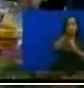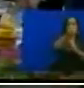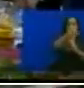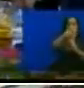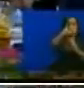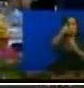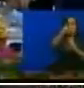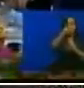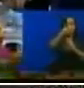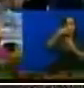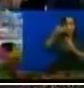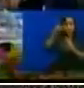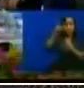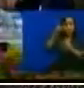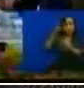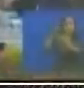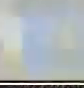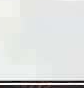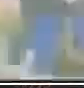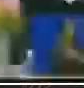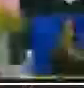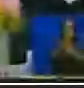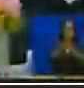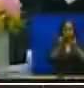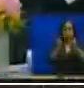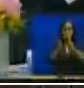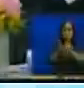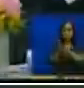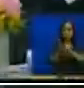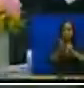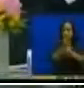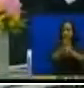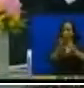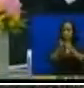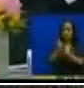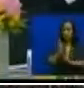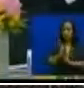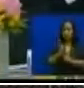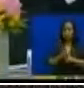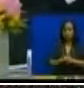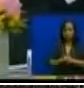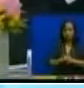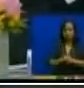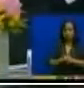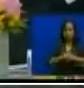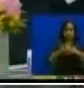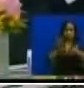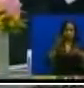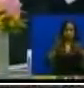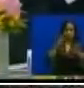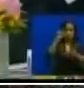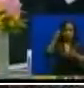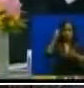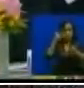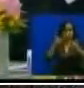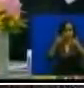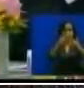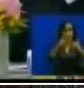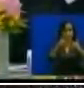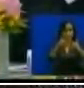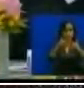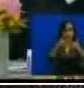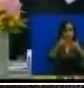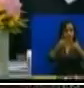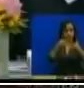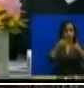la resistencia nos desarmamos, debió haber sido el momento para que ya no muriera otro nicaragüense más por razones políticas. Pero